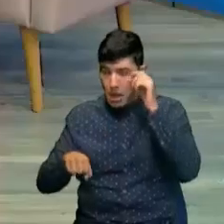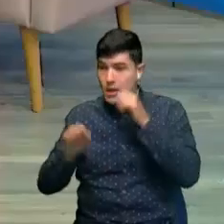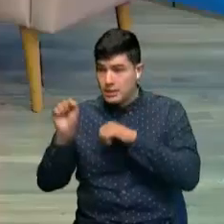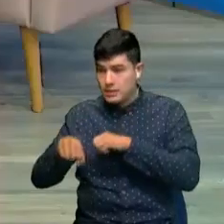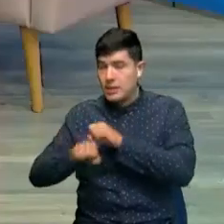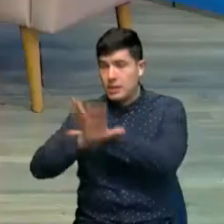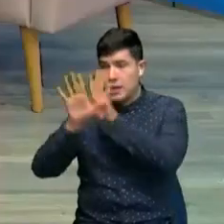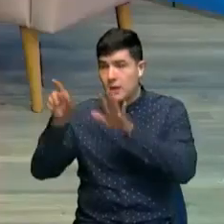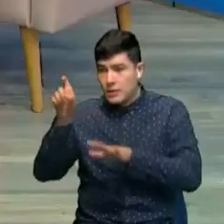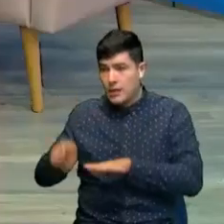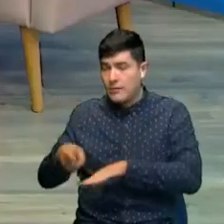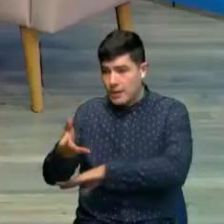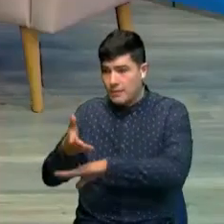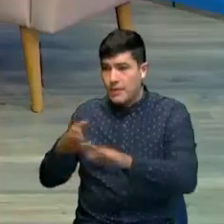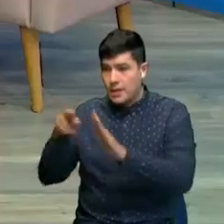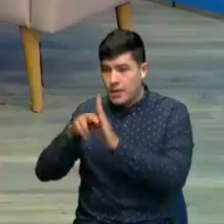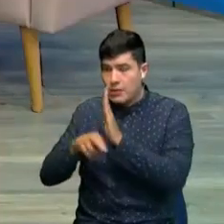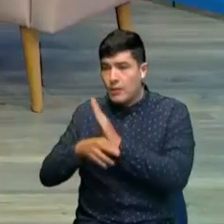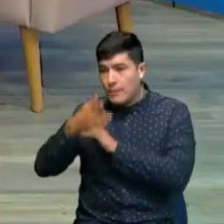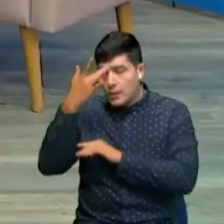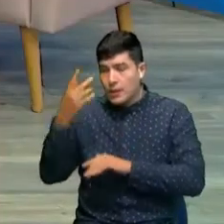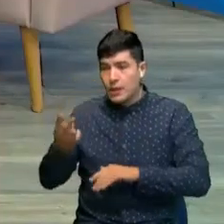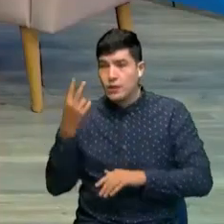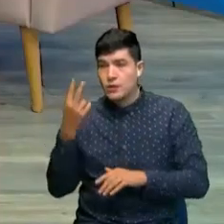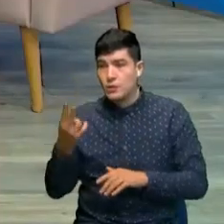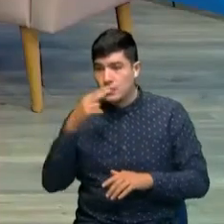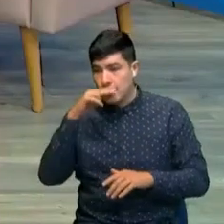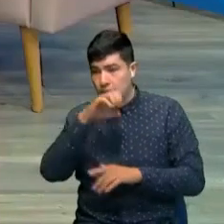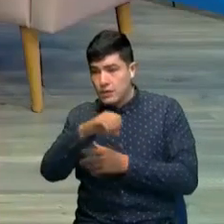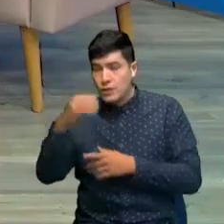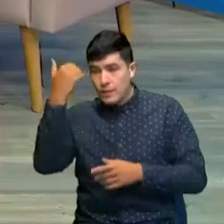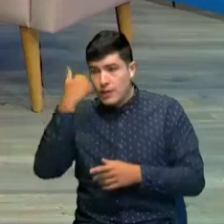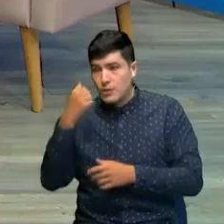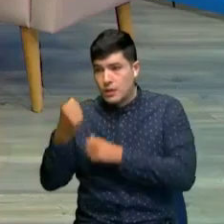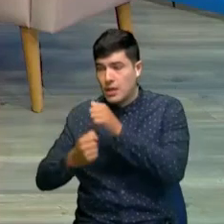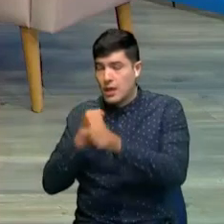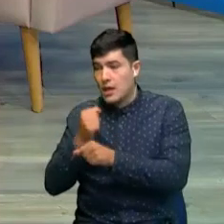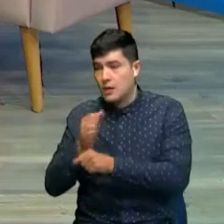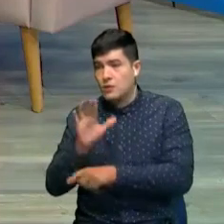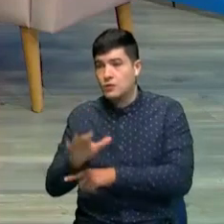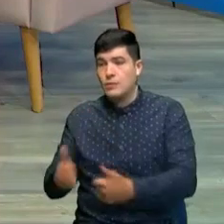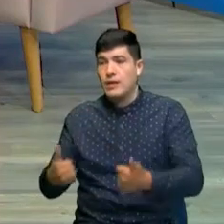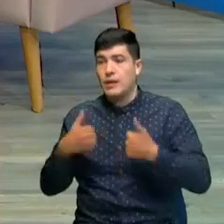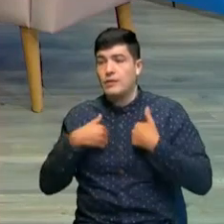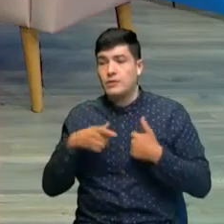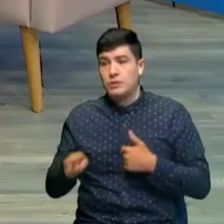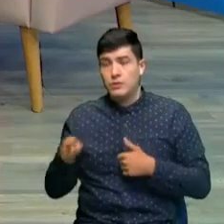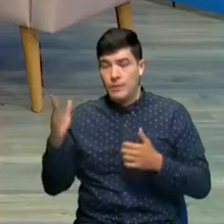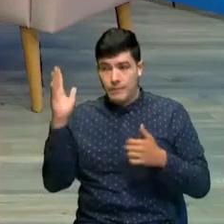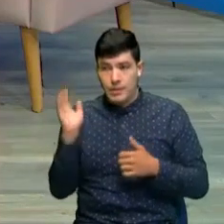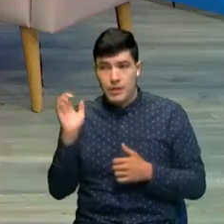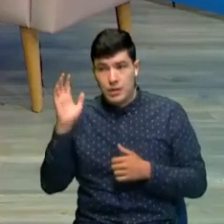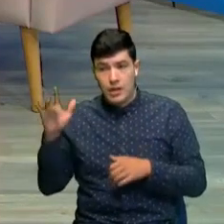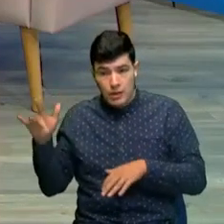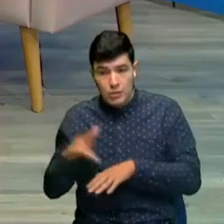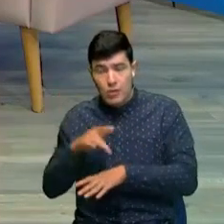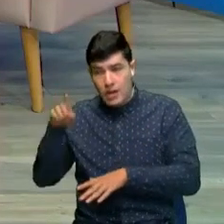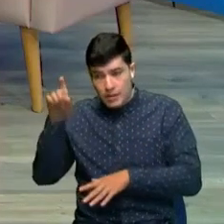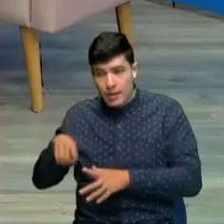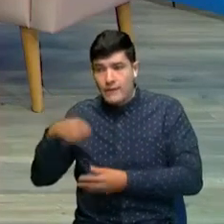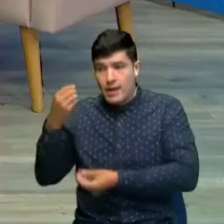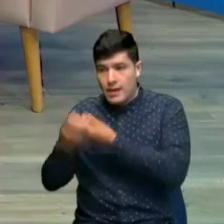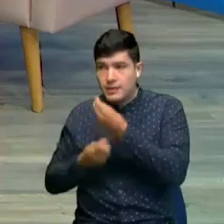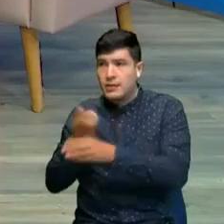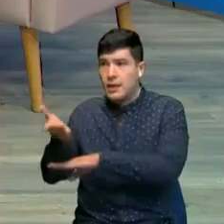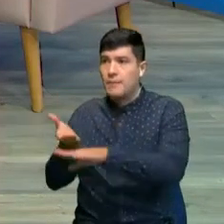la reclamación porque hay dos niños menores de edad que son beneficiarios de esa pensión. Entonces, tienen que hacer